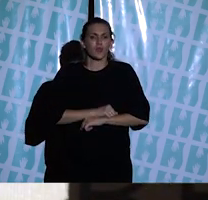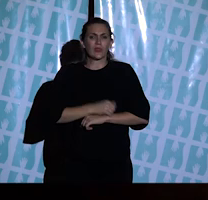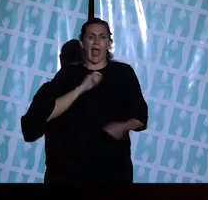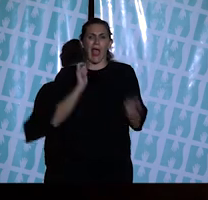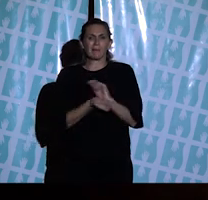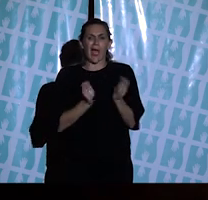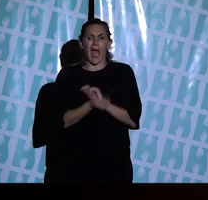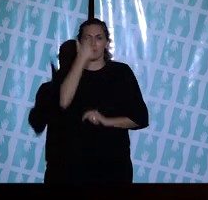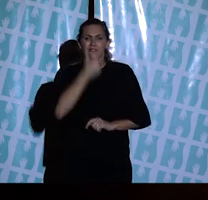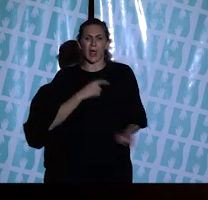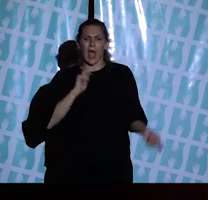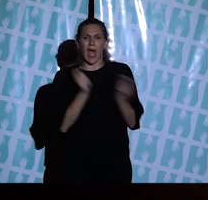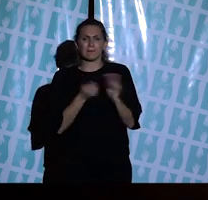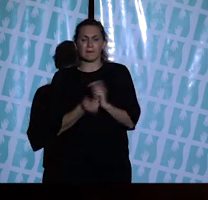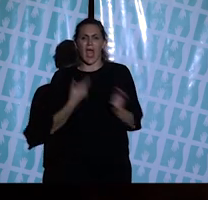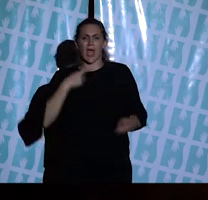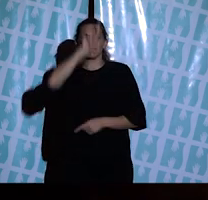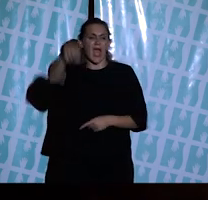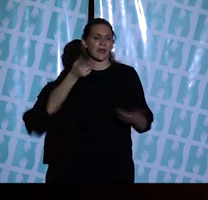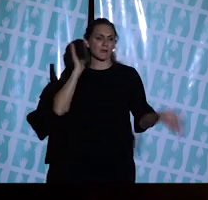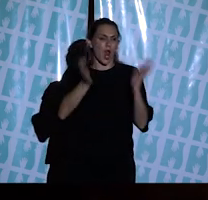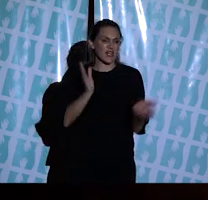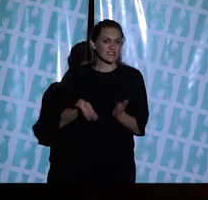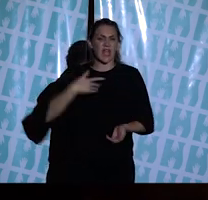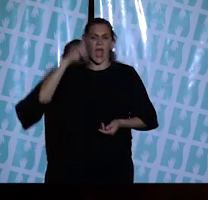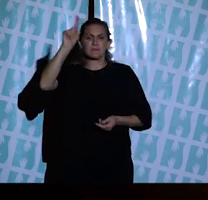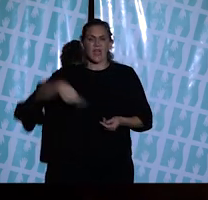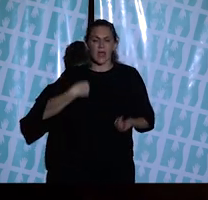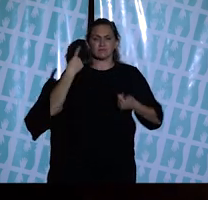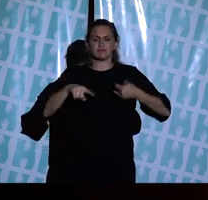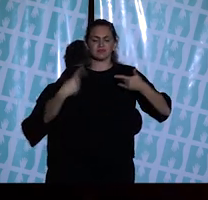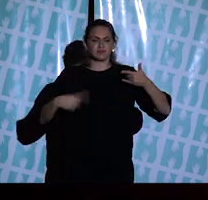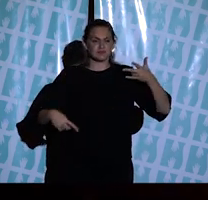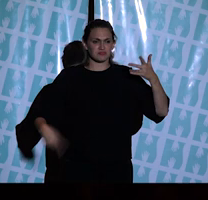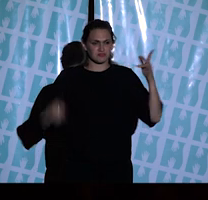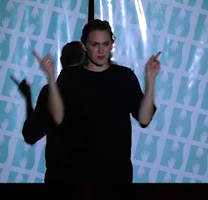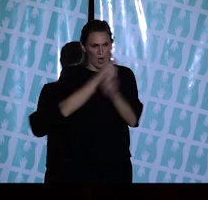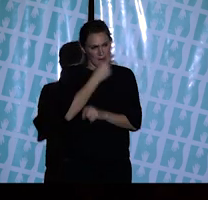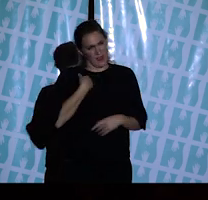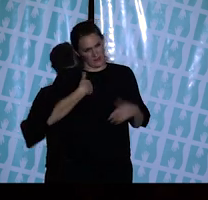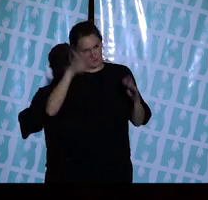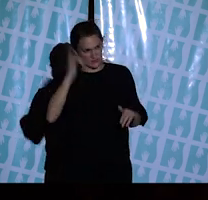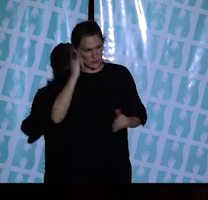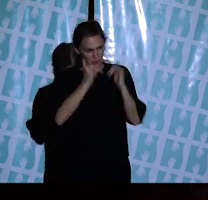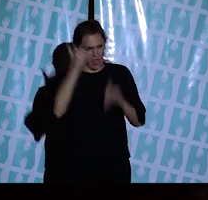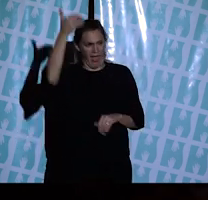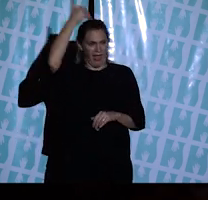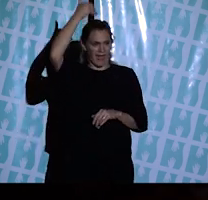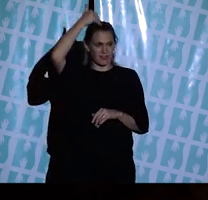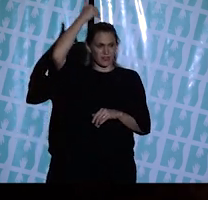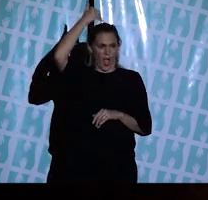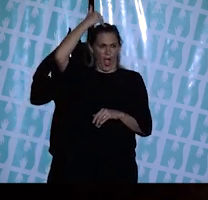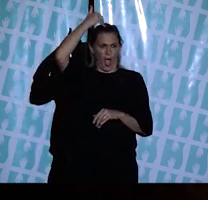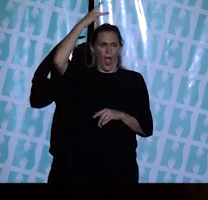áreas para desinhibir conductas violentas y para afectar, como les dije, otras cosas, ¿no? Pero